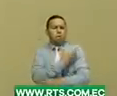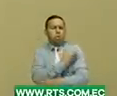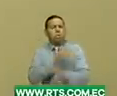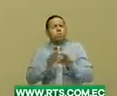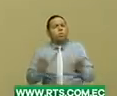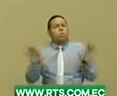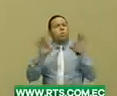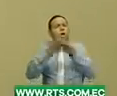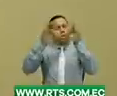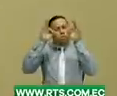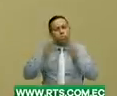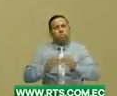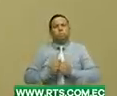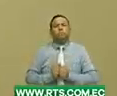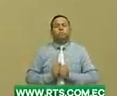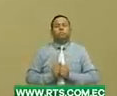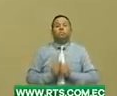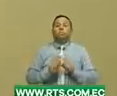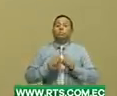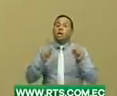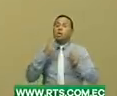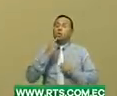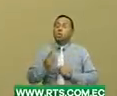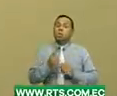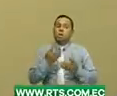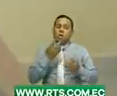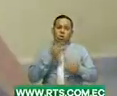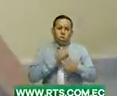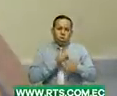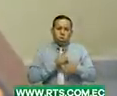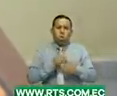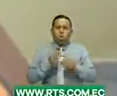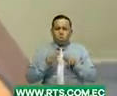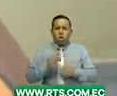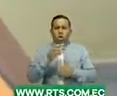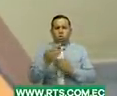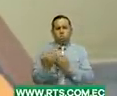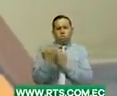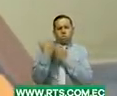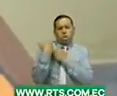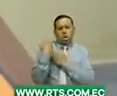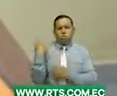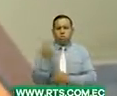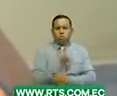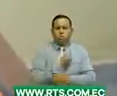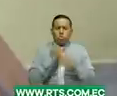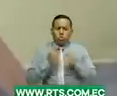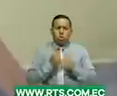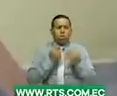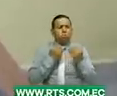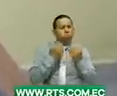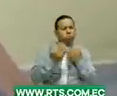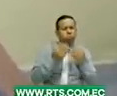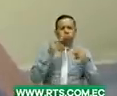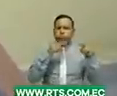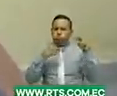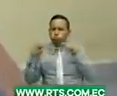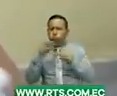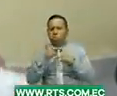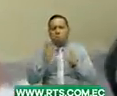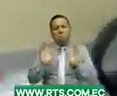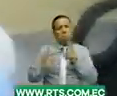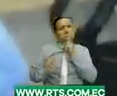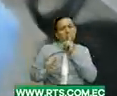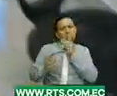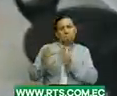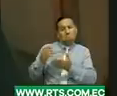que el gremio debería haber sido tomado en cuenta para el comité, para que de mejor manera se pueda socializar los procesos de inclusión y exclusión para